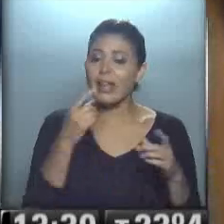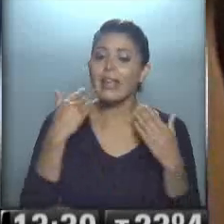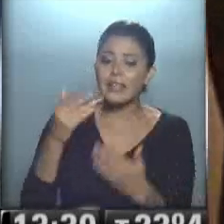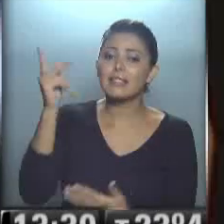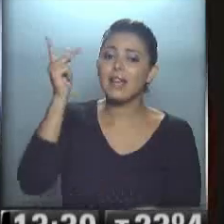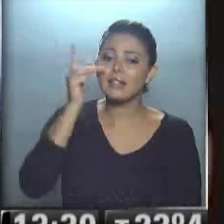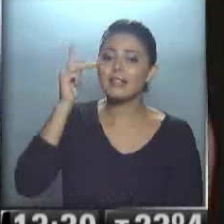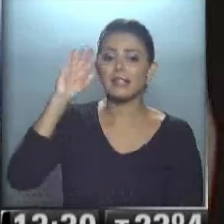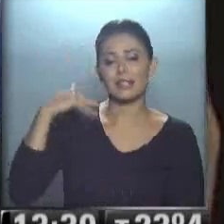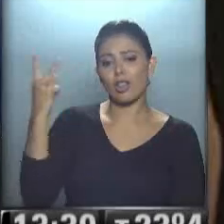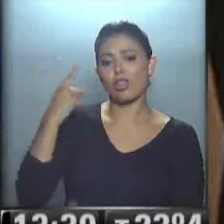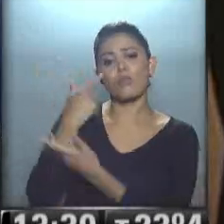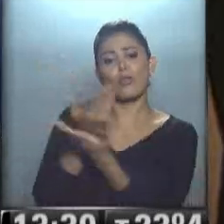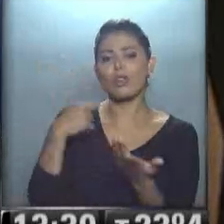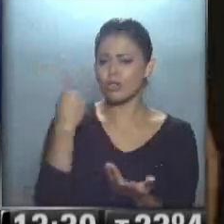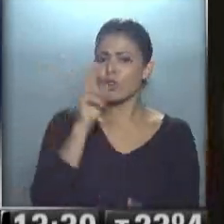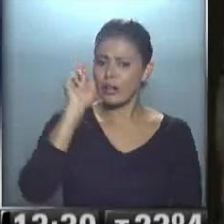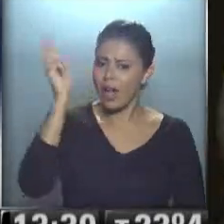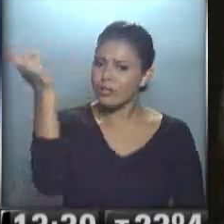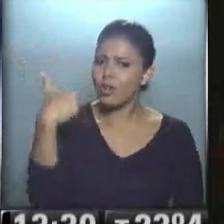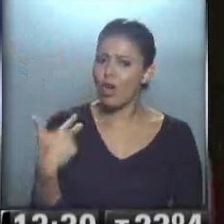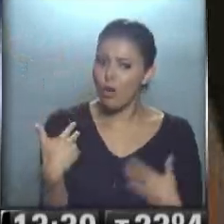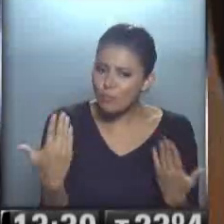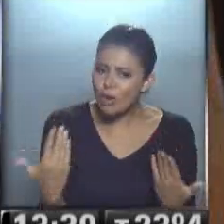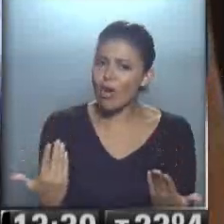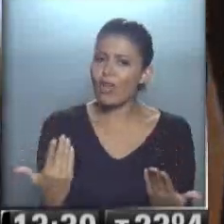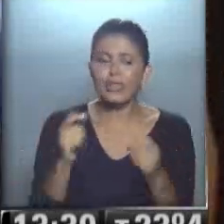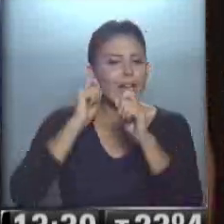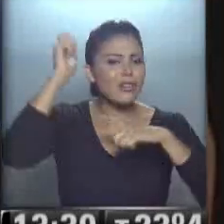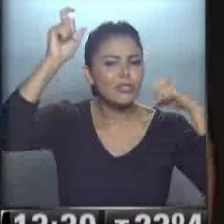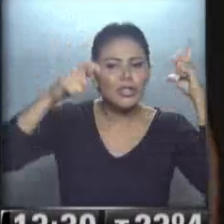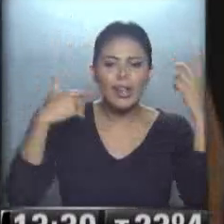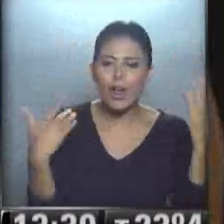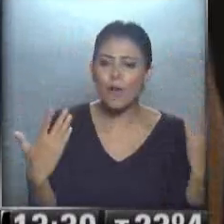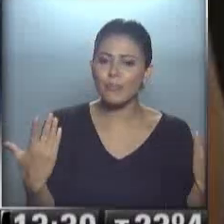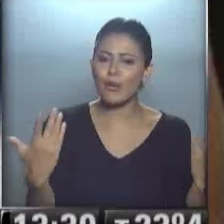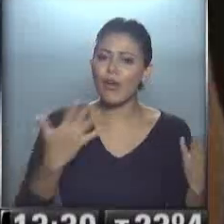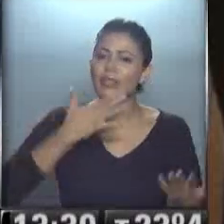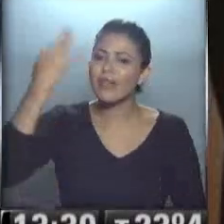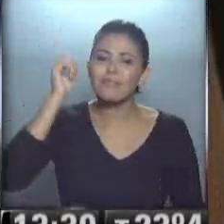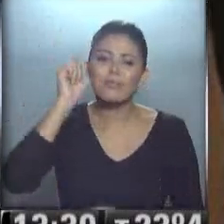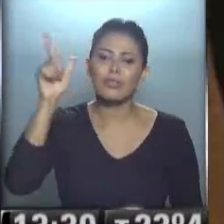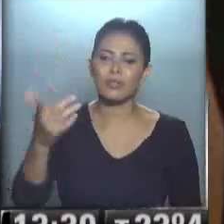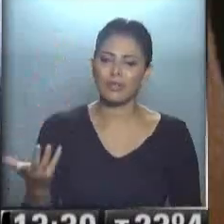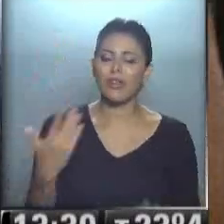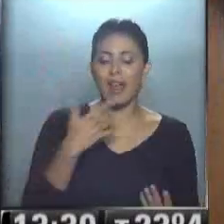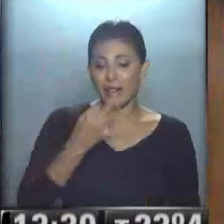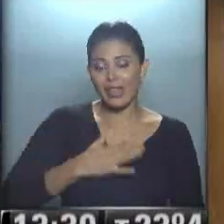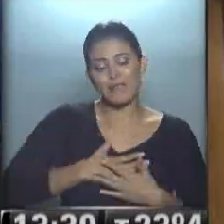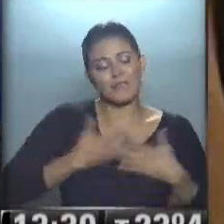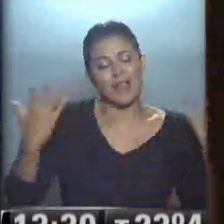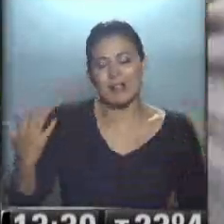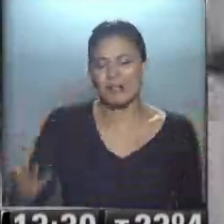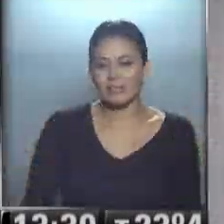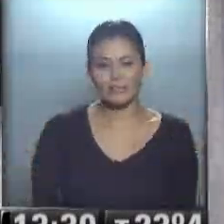y Cristina nos demuestran que no estábamos equivocados, que se podía soñar y que se podía realizar. Realmente muy feliz, muy